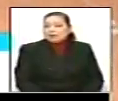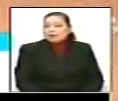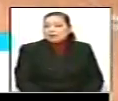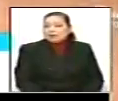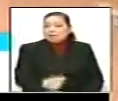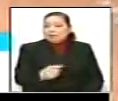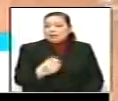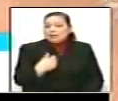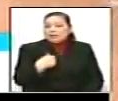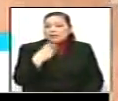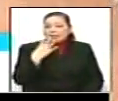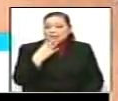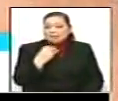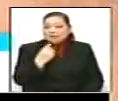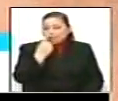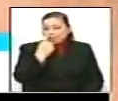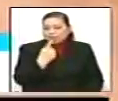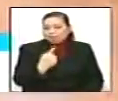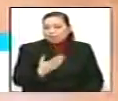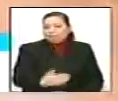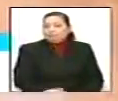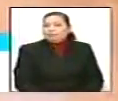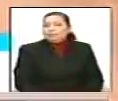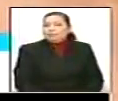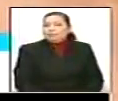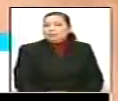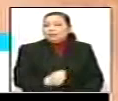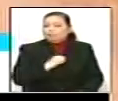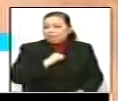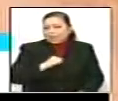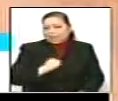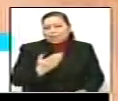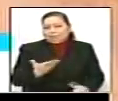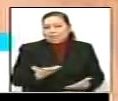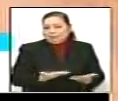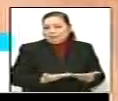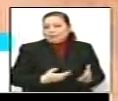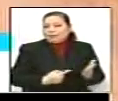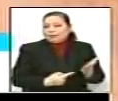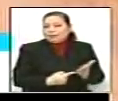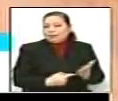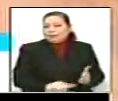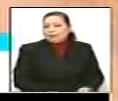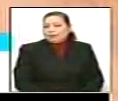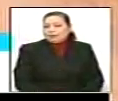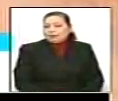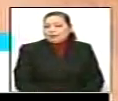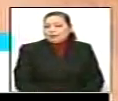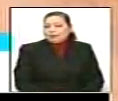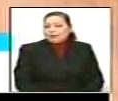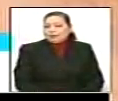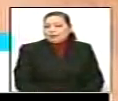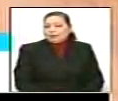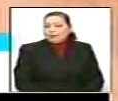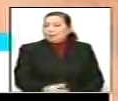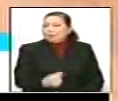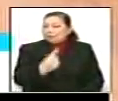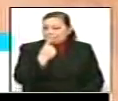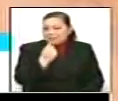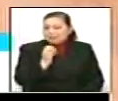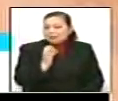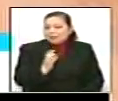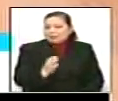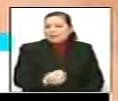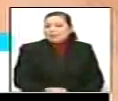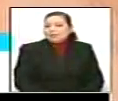Gente que tiene experiencia, gente que tiene perfil. Entonces, está ofendiendo a mi equipo técnico al indicarle que no tienen el perfil. Tienen el